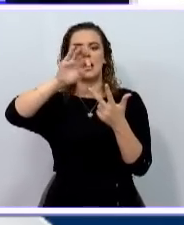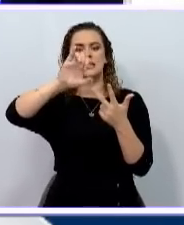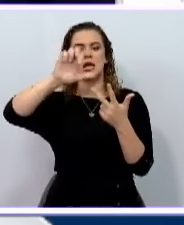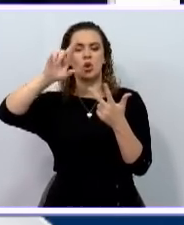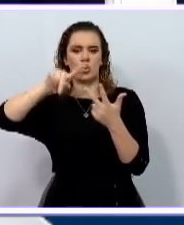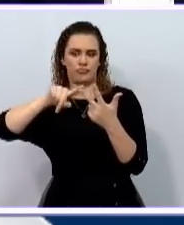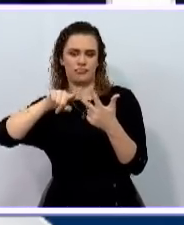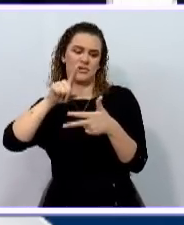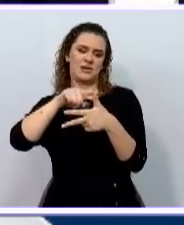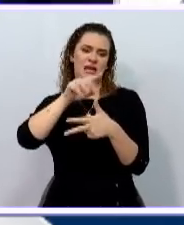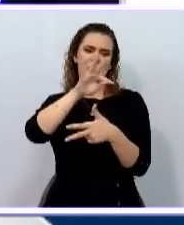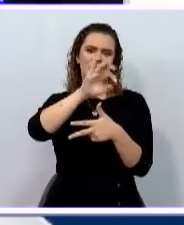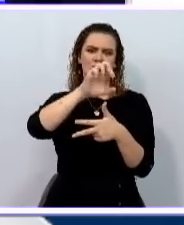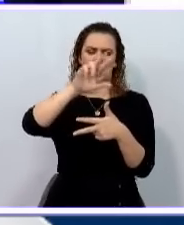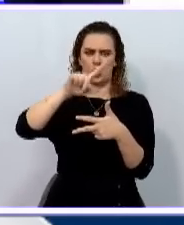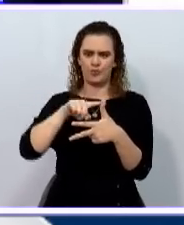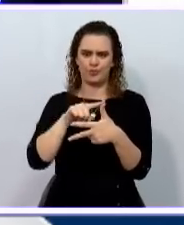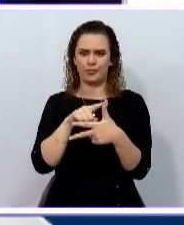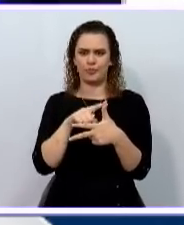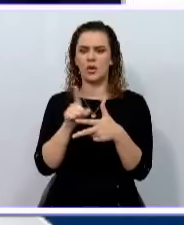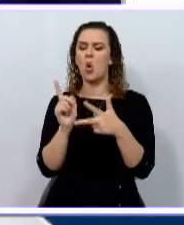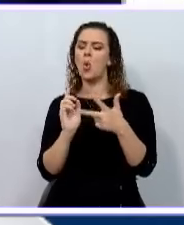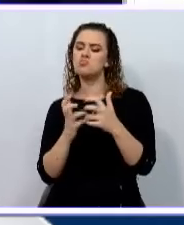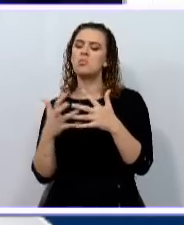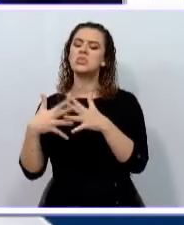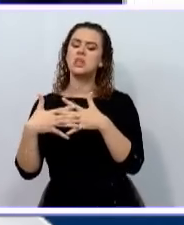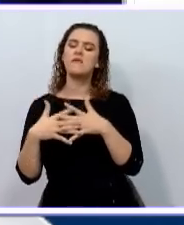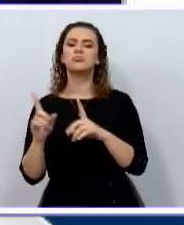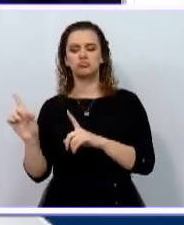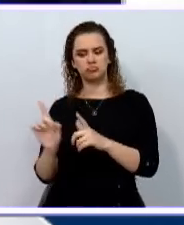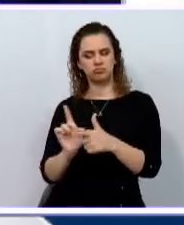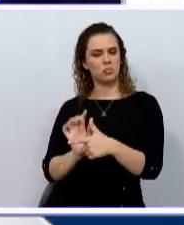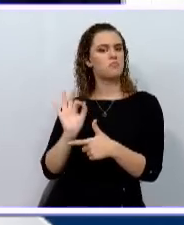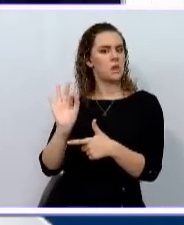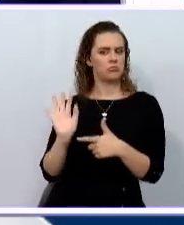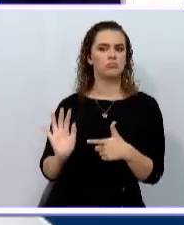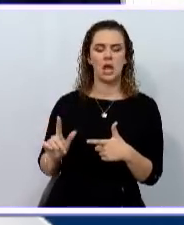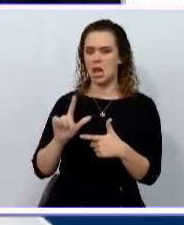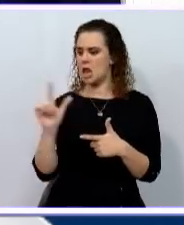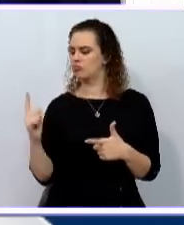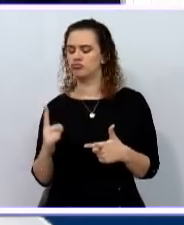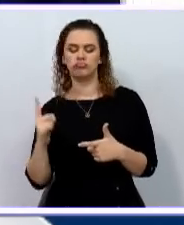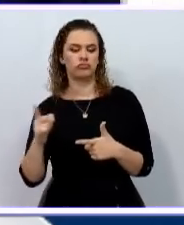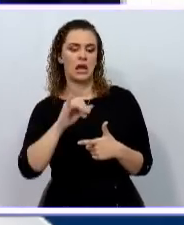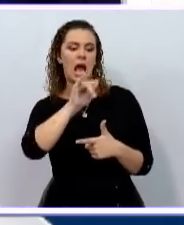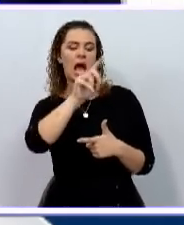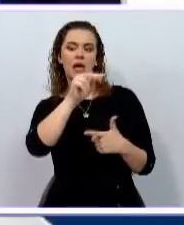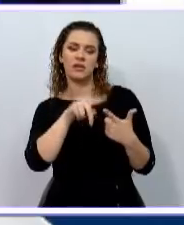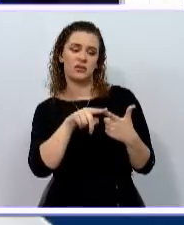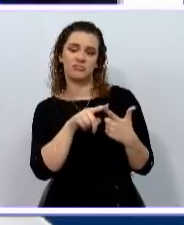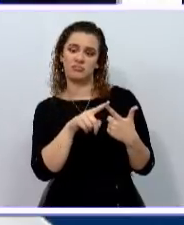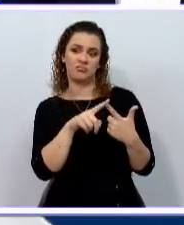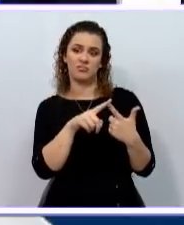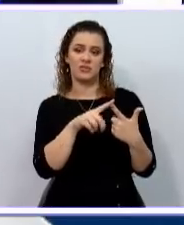metes a Taylor y Taylor se va acomodando con la defensa se acomodó Taylor Bueno listo vamos Jaden que no la dio